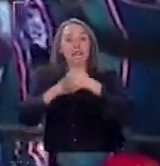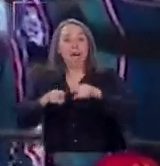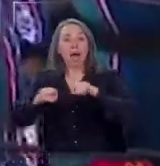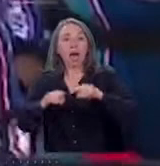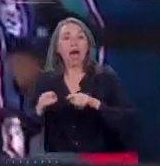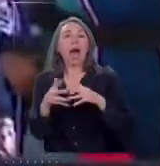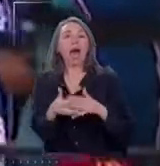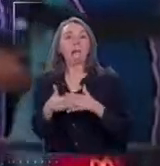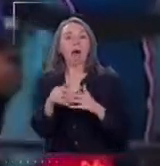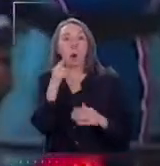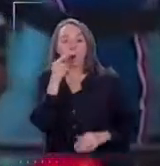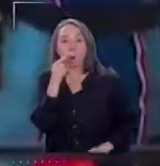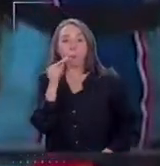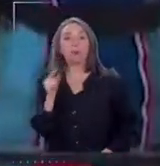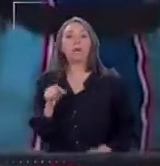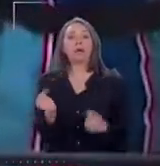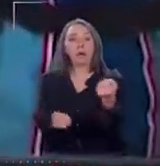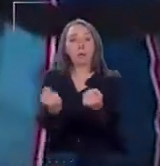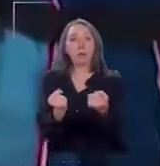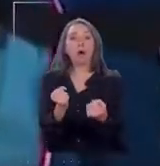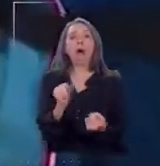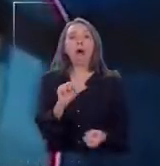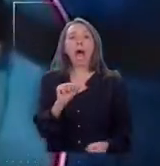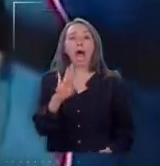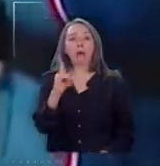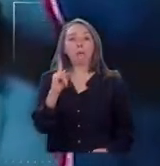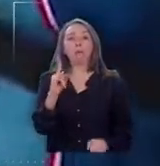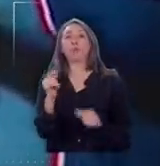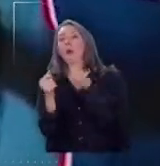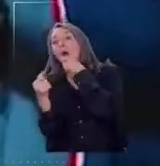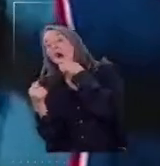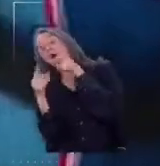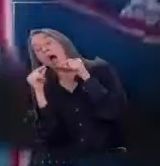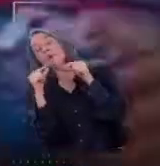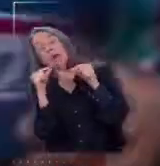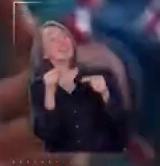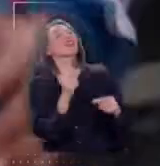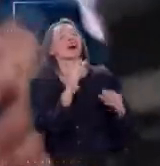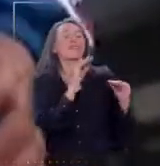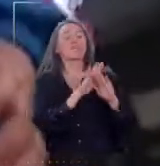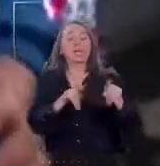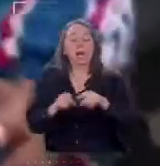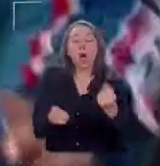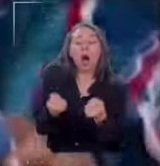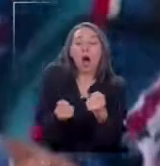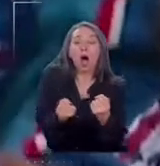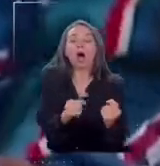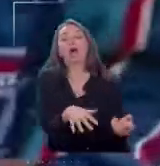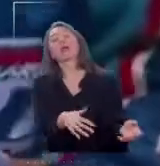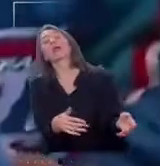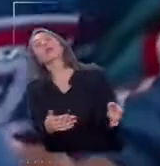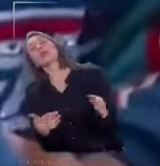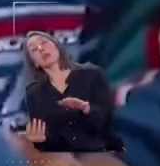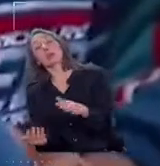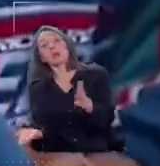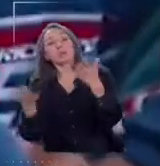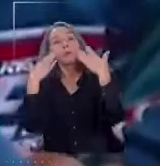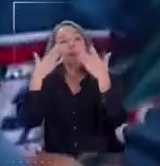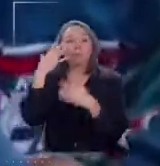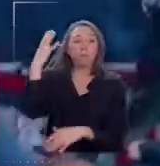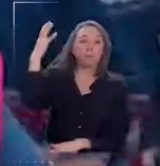Unidos el piloto bub wallas se desmayó en plena entrevista pocarropa las altas